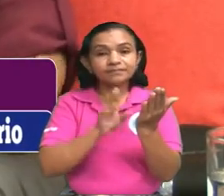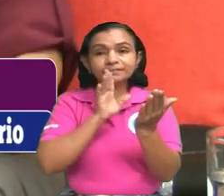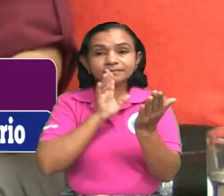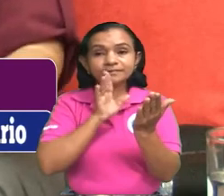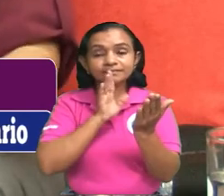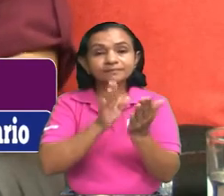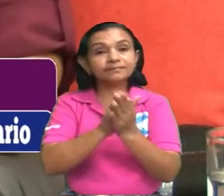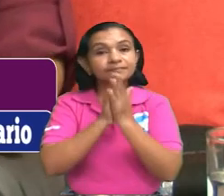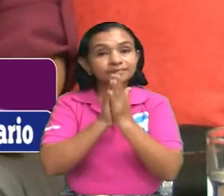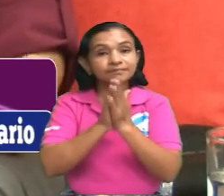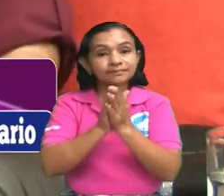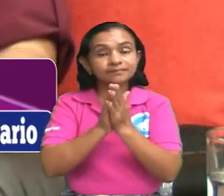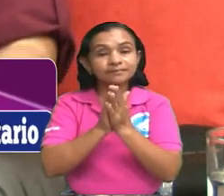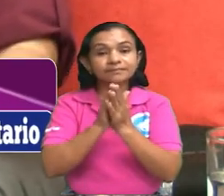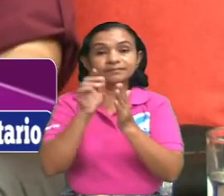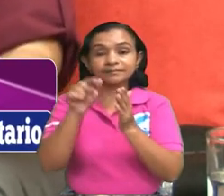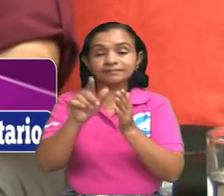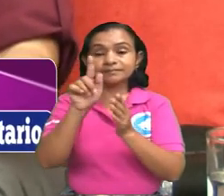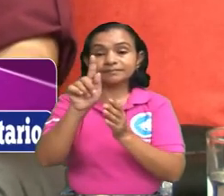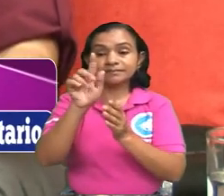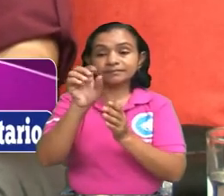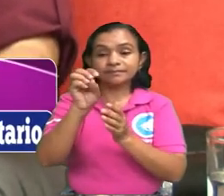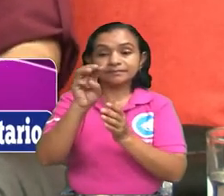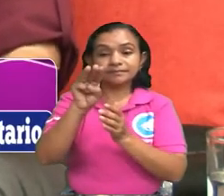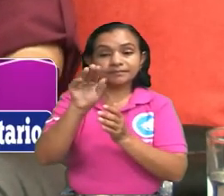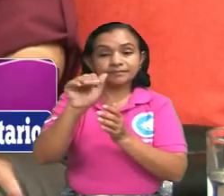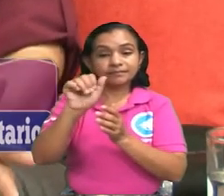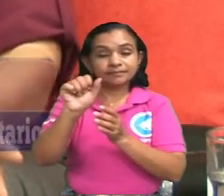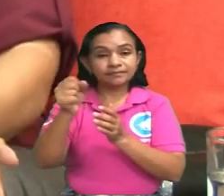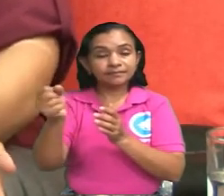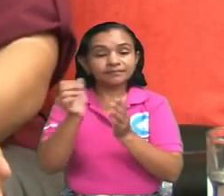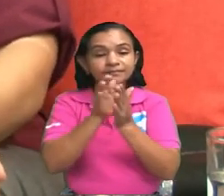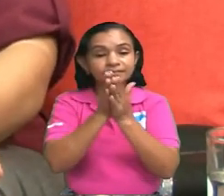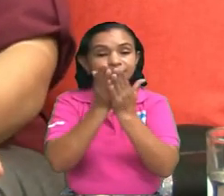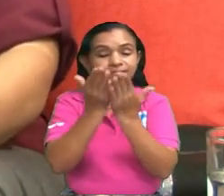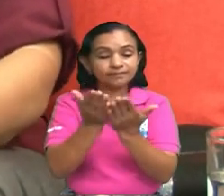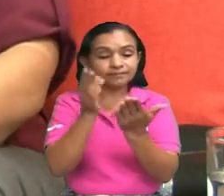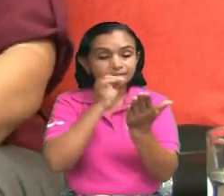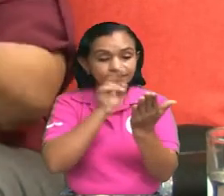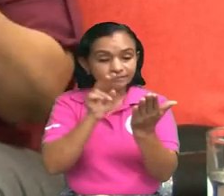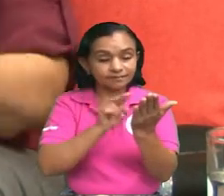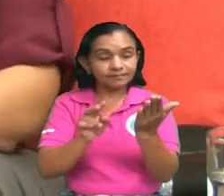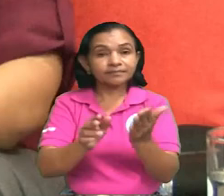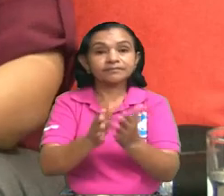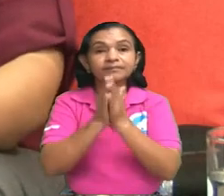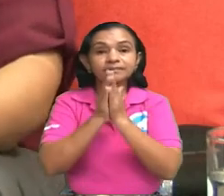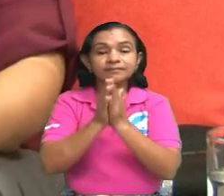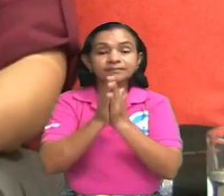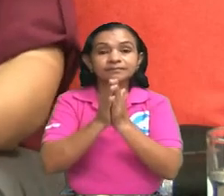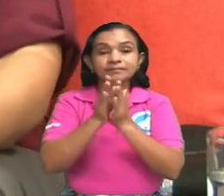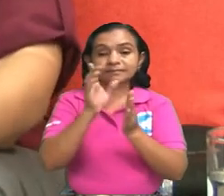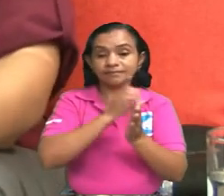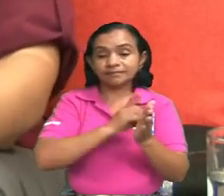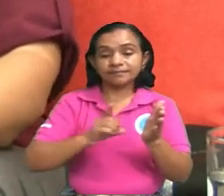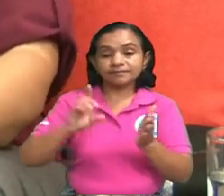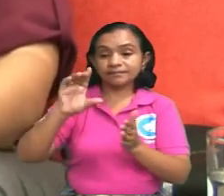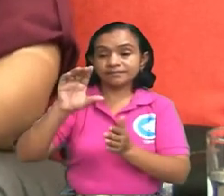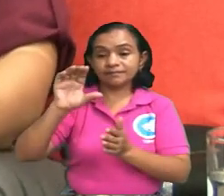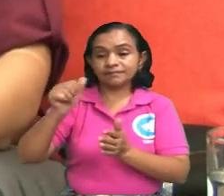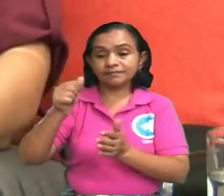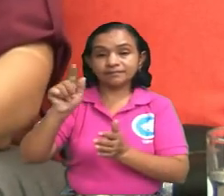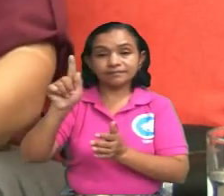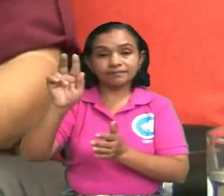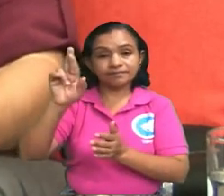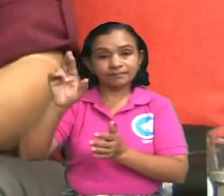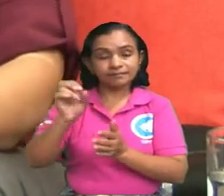discursos. Y en el caso de nuestro comandante Tomás Borges, leer sus libros. El diputado Castro decía ahí, hay un libro